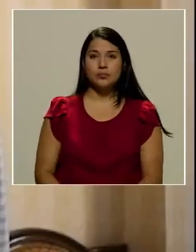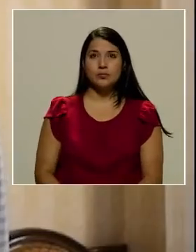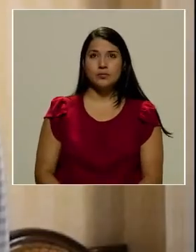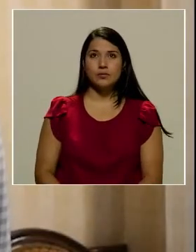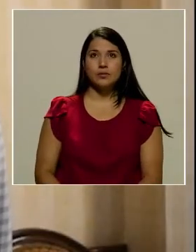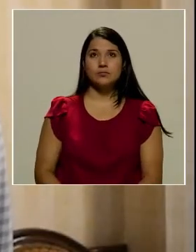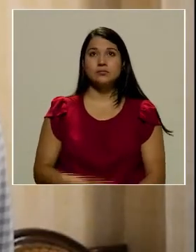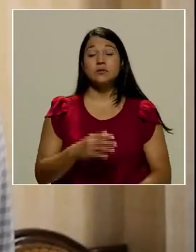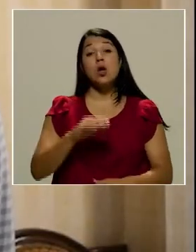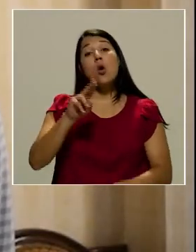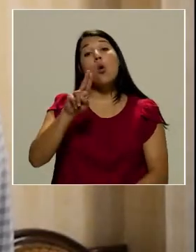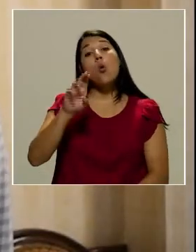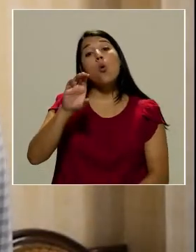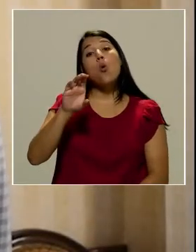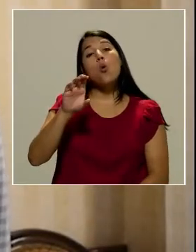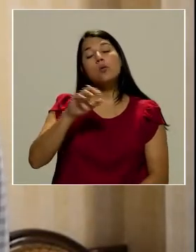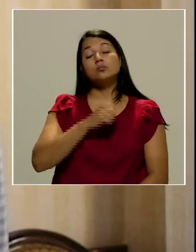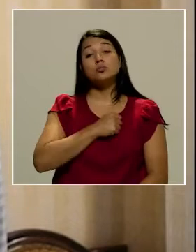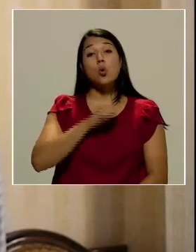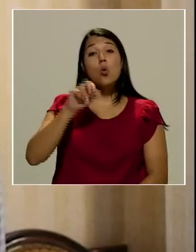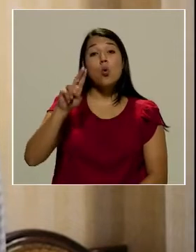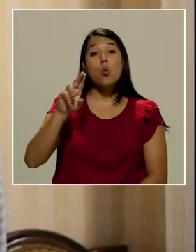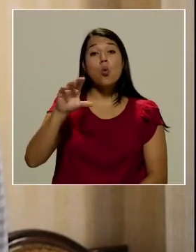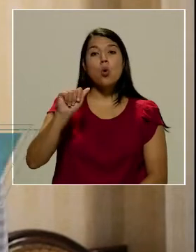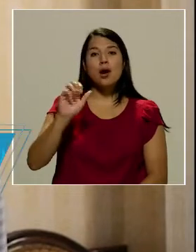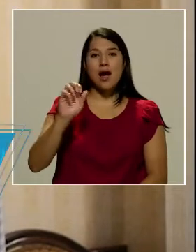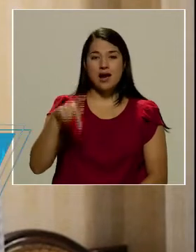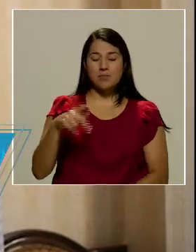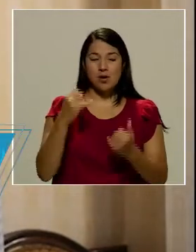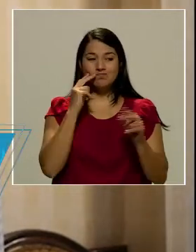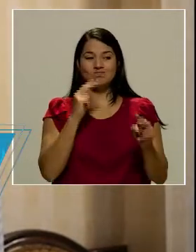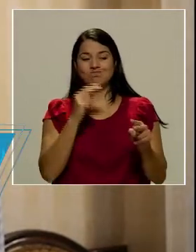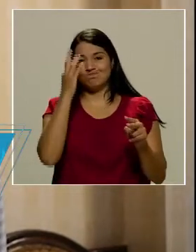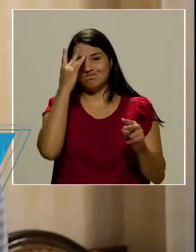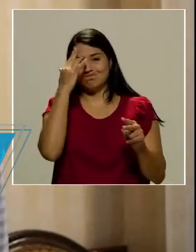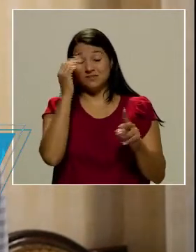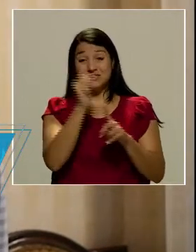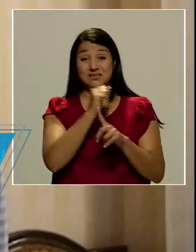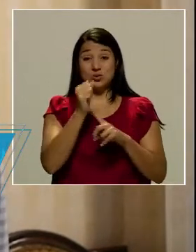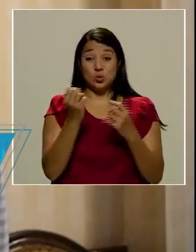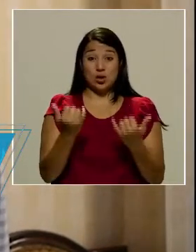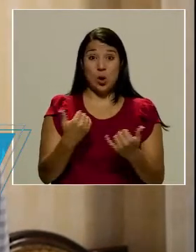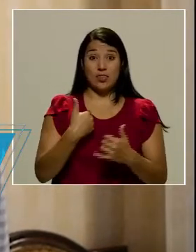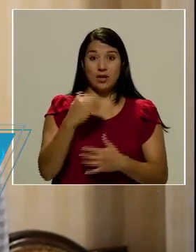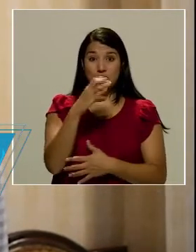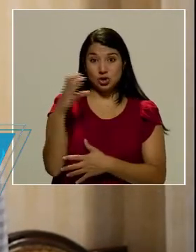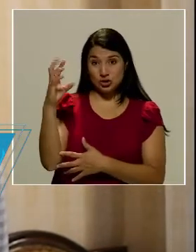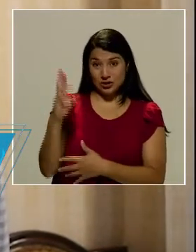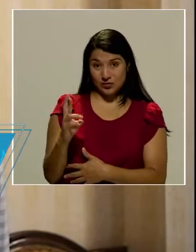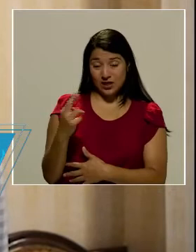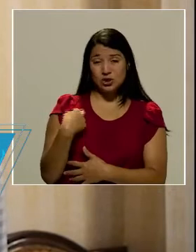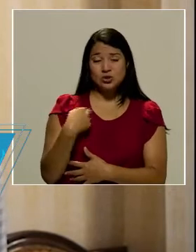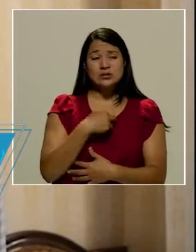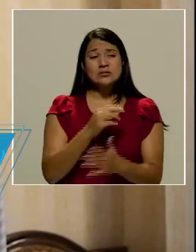Bueno, desde UCAEP vemos con gran preocupación la tensión social que está viviendo el país en este momento y hacemos un llamado obviamente